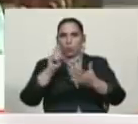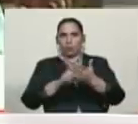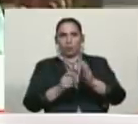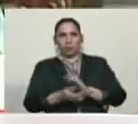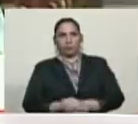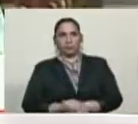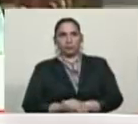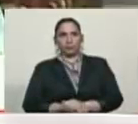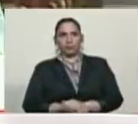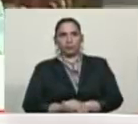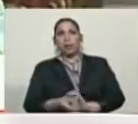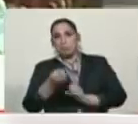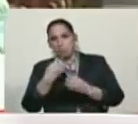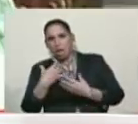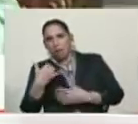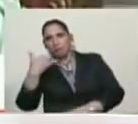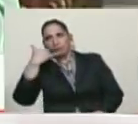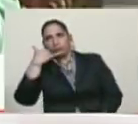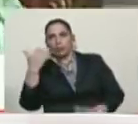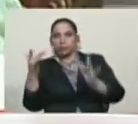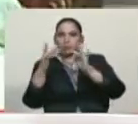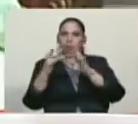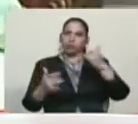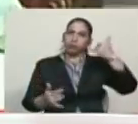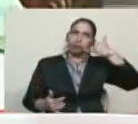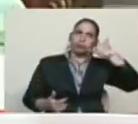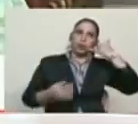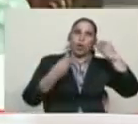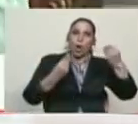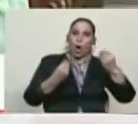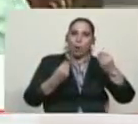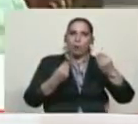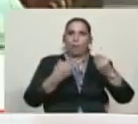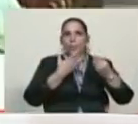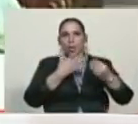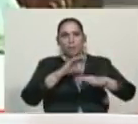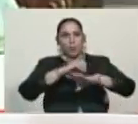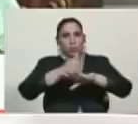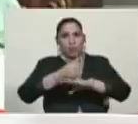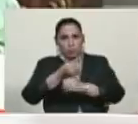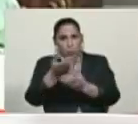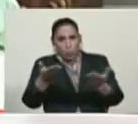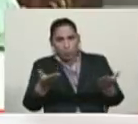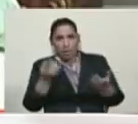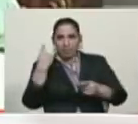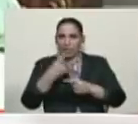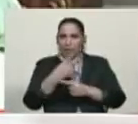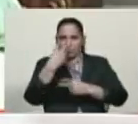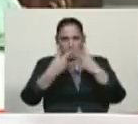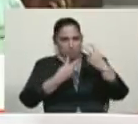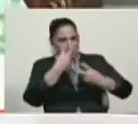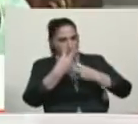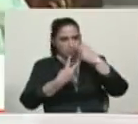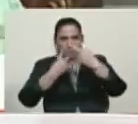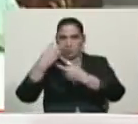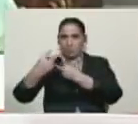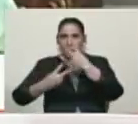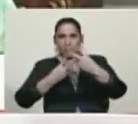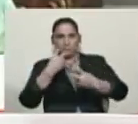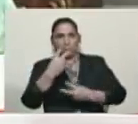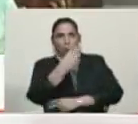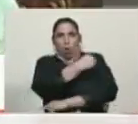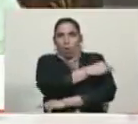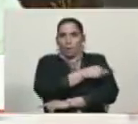cómo está bien como está los directores ustedes visitar los ambulatorios